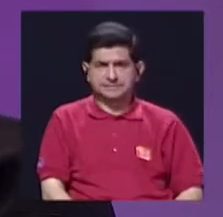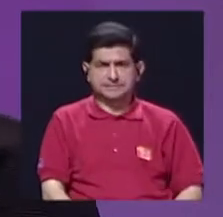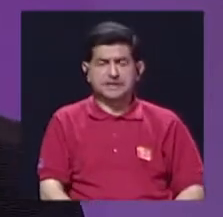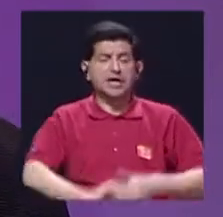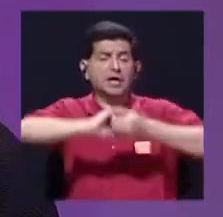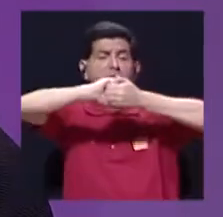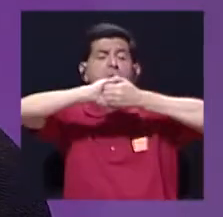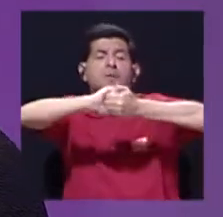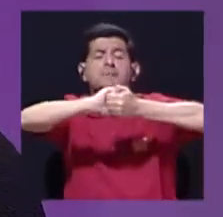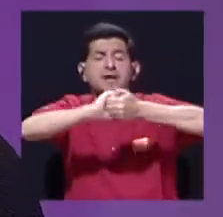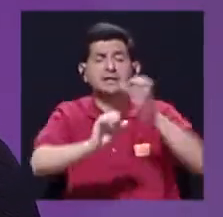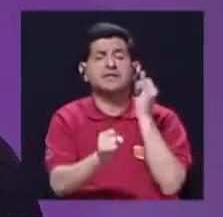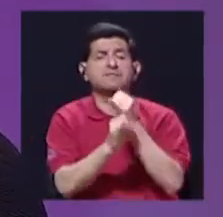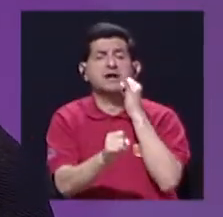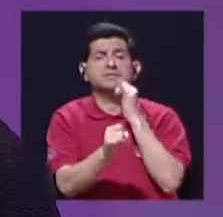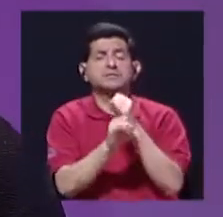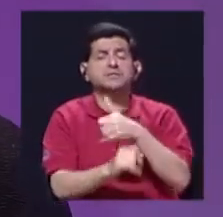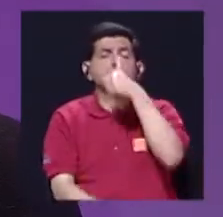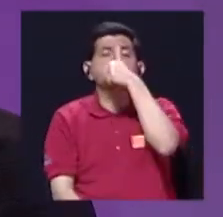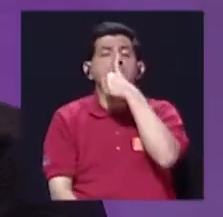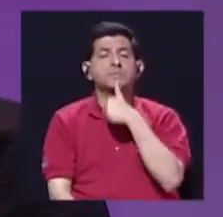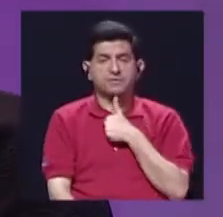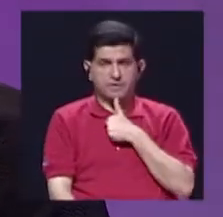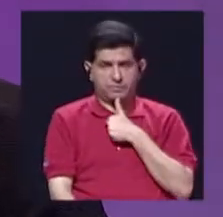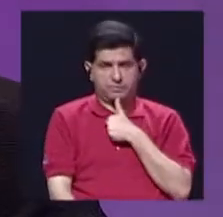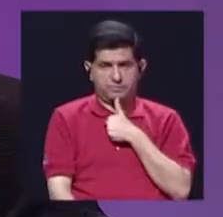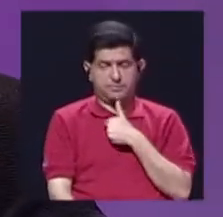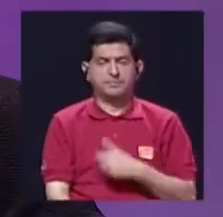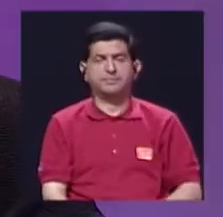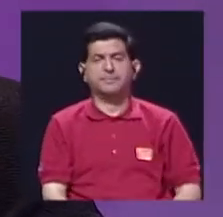las cooperativas son entes privados. Y